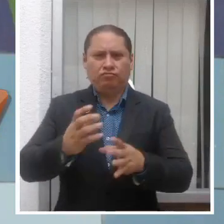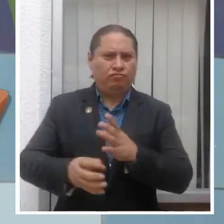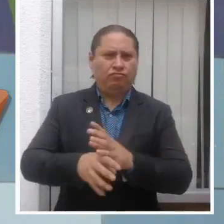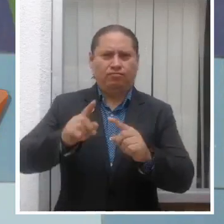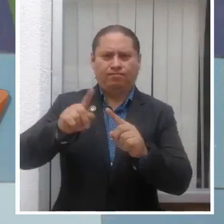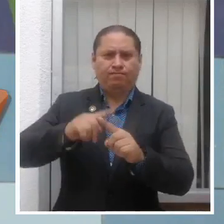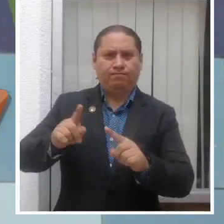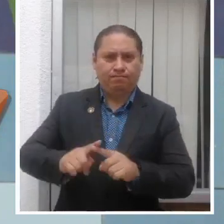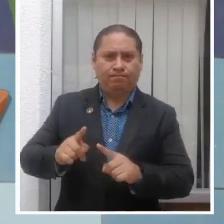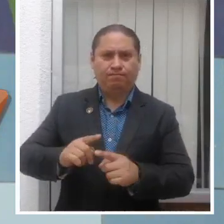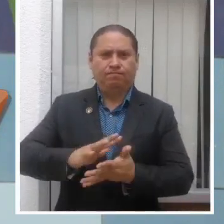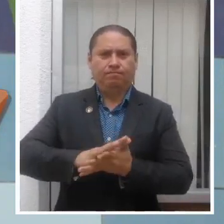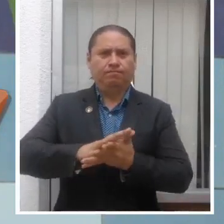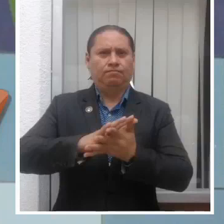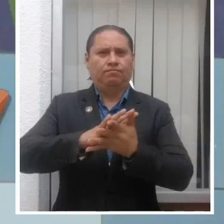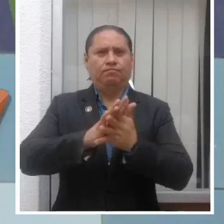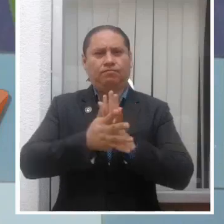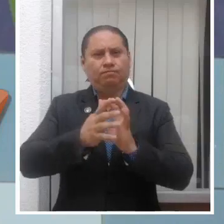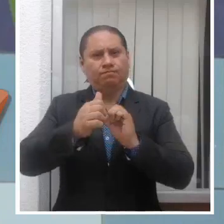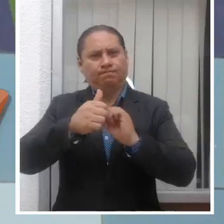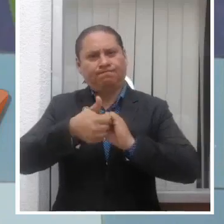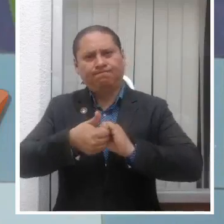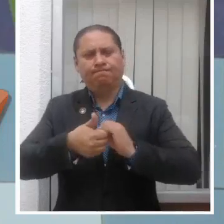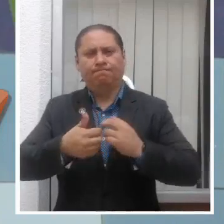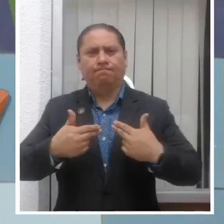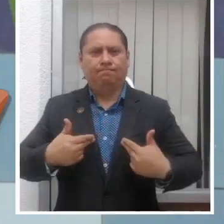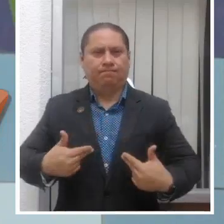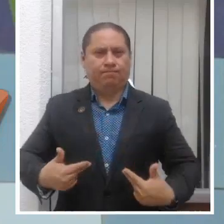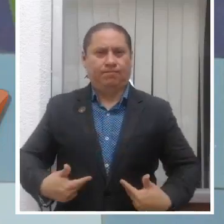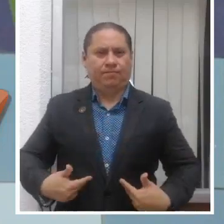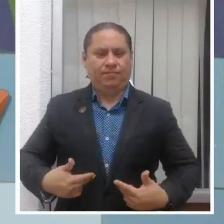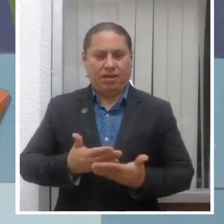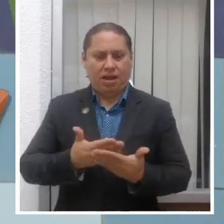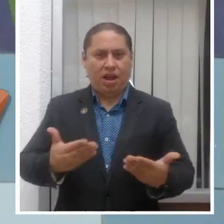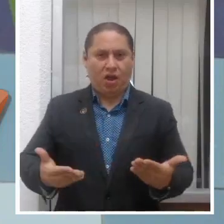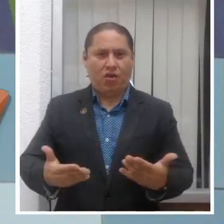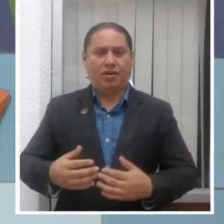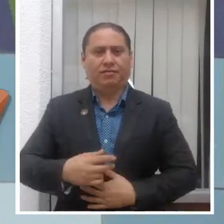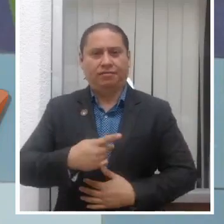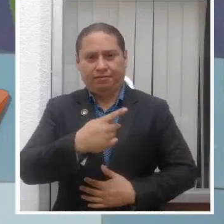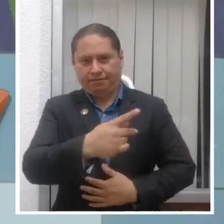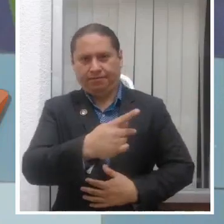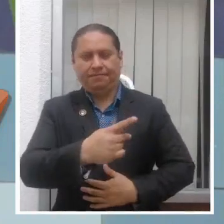me llevaron a convertirme en el ser humano que ahora soy.